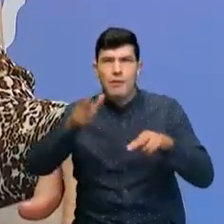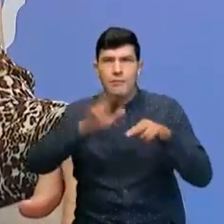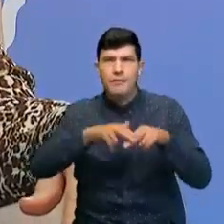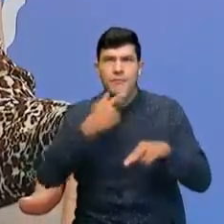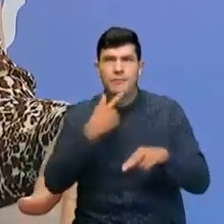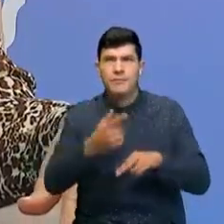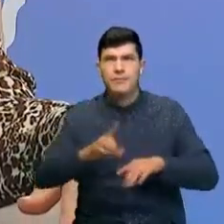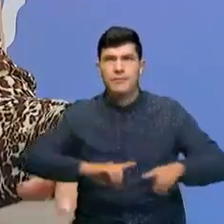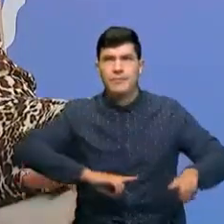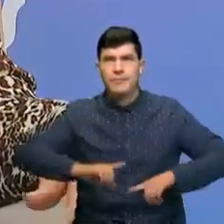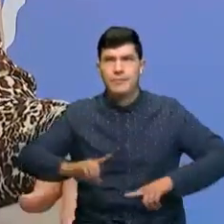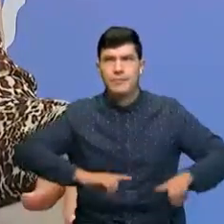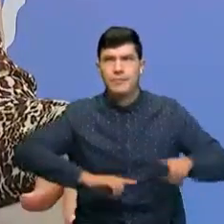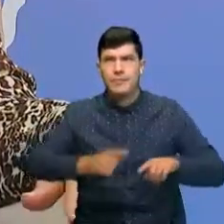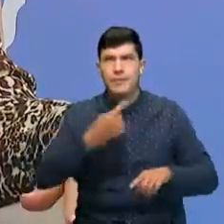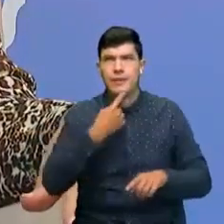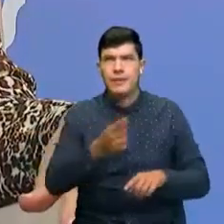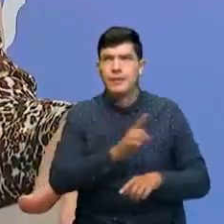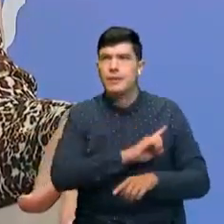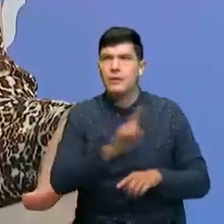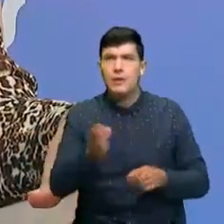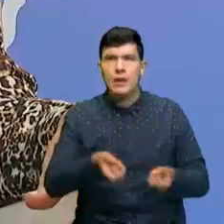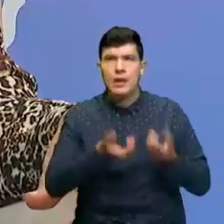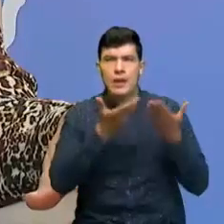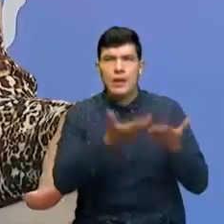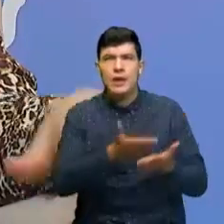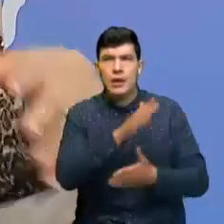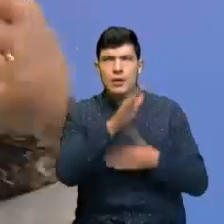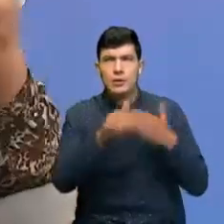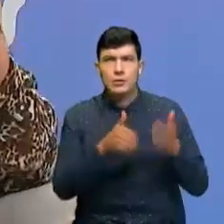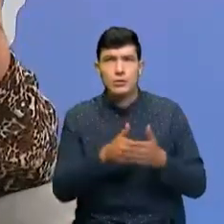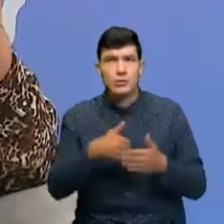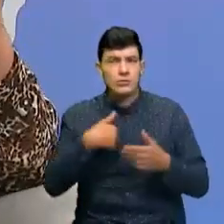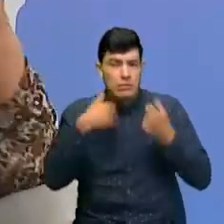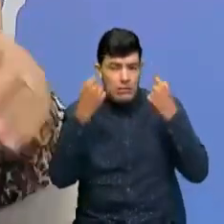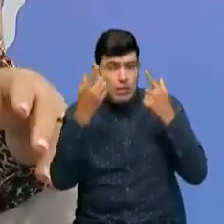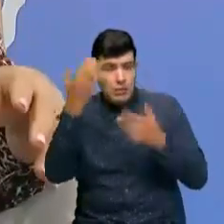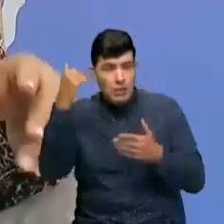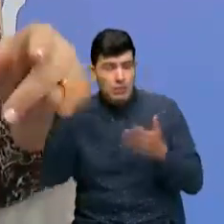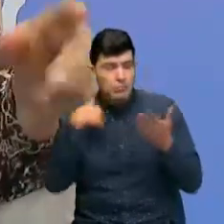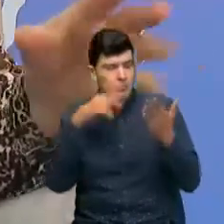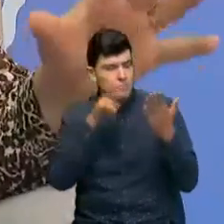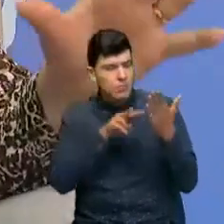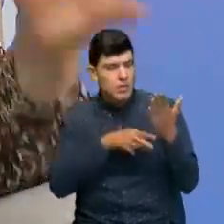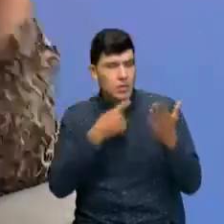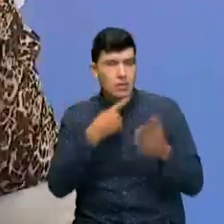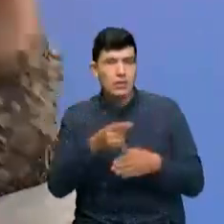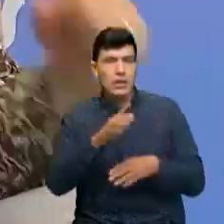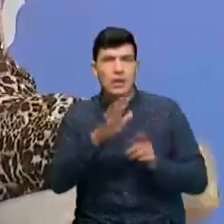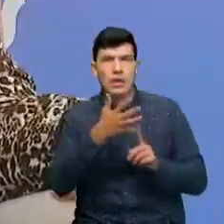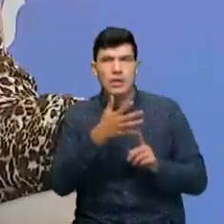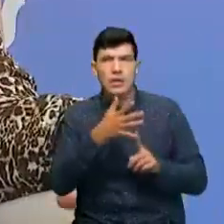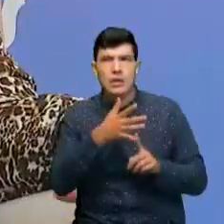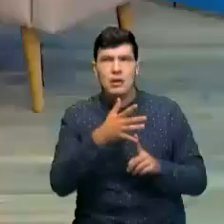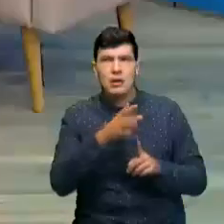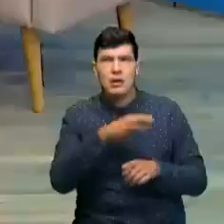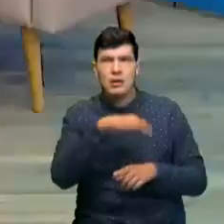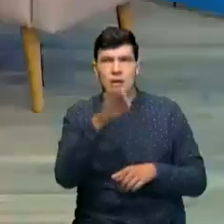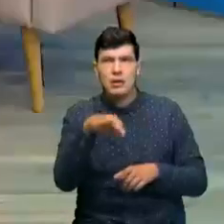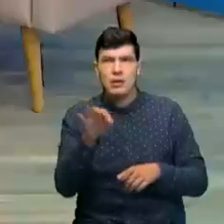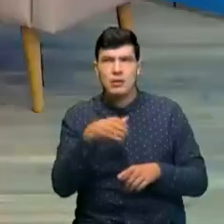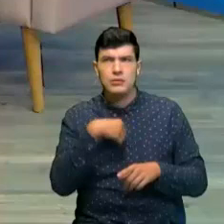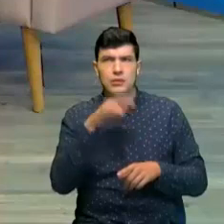por administración, es decir, no le devuelven todo. Y tengo entendido, de acuerdo a lo que he analizado, una quinta parte más o menos de lo que yo he